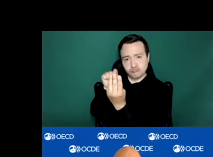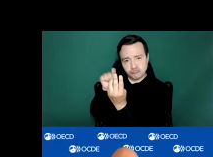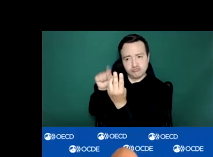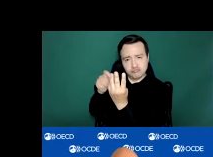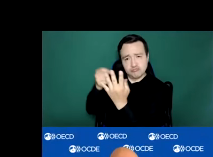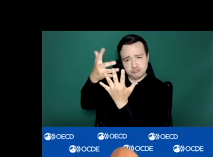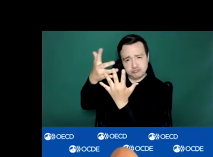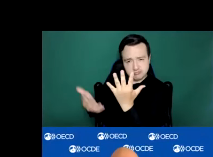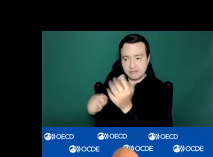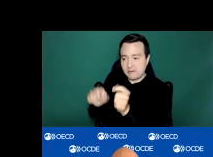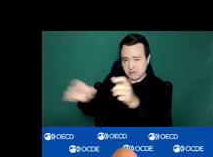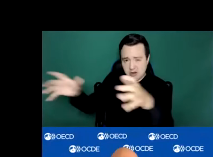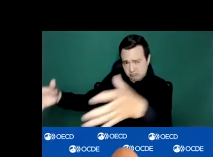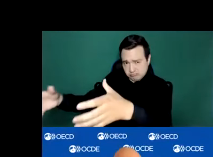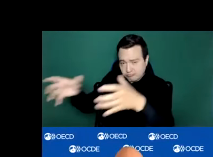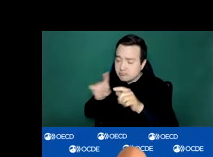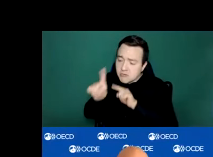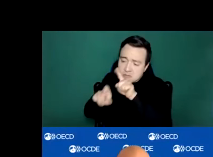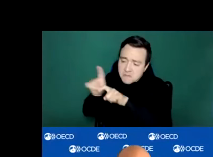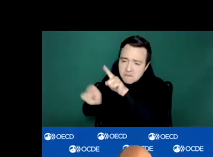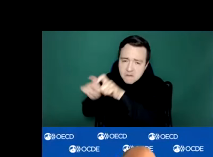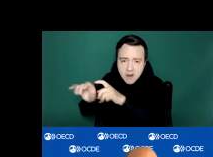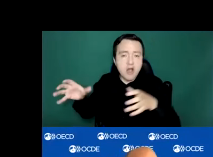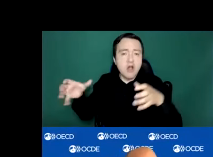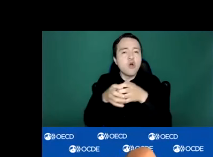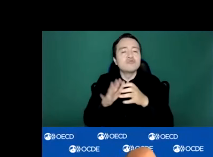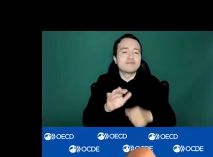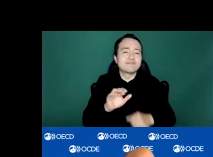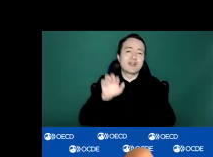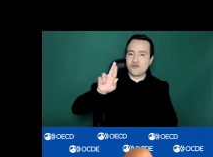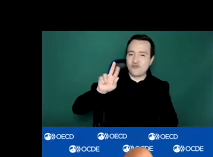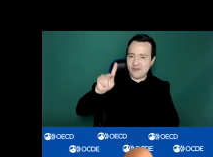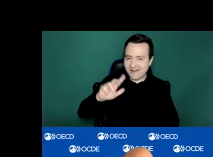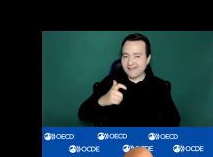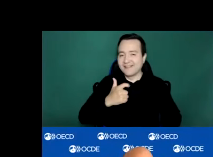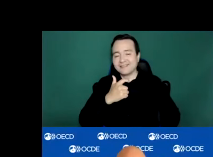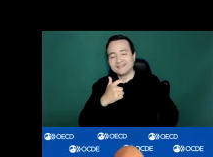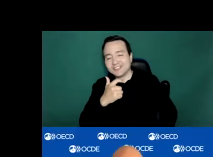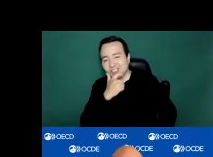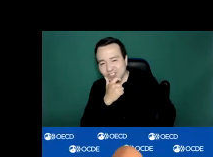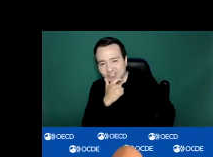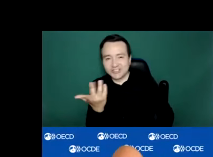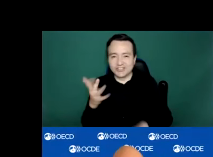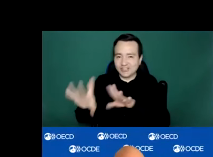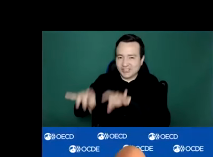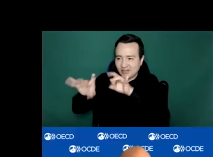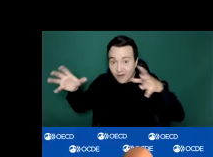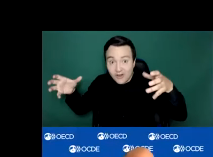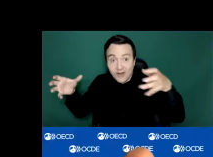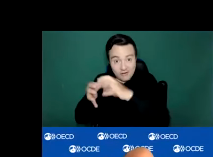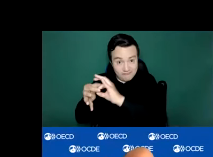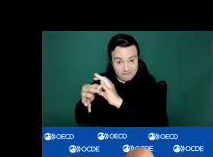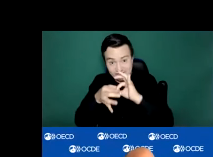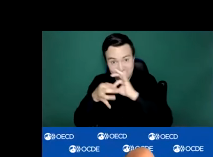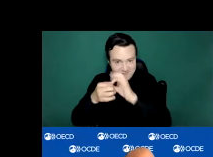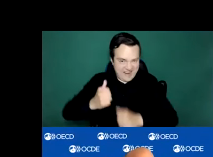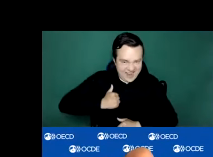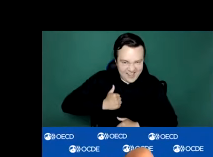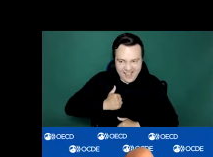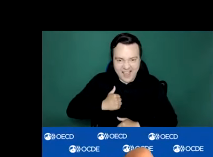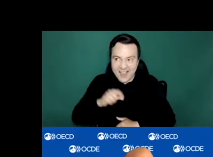que el Commonwealth Fund ha estado realizando durante varios años en 11 países de la